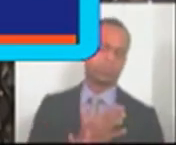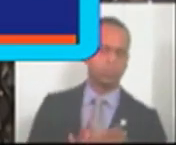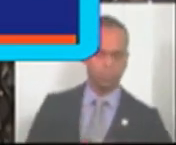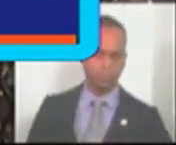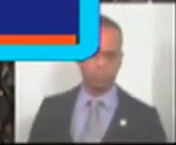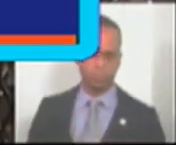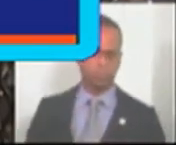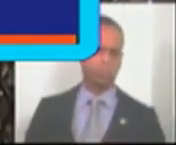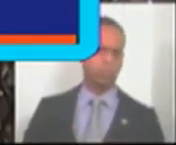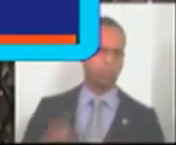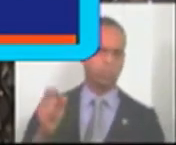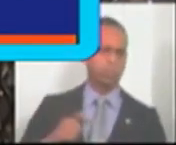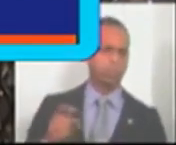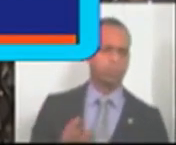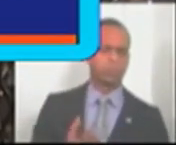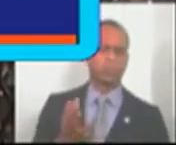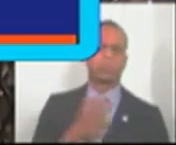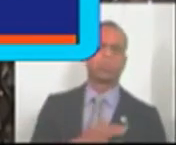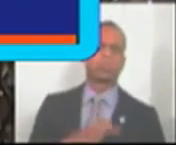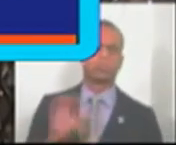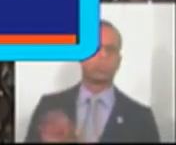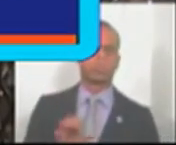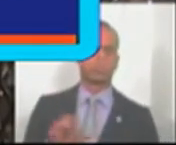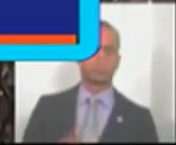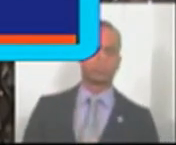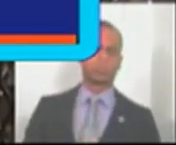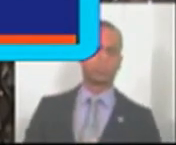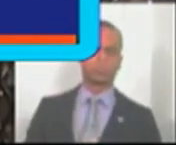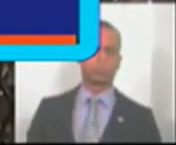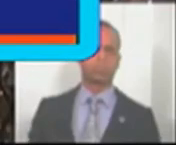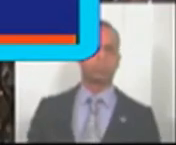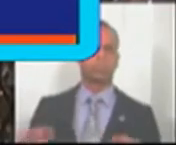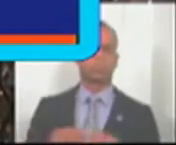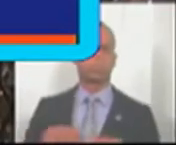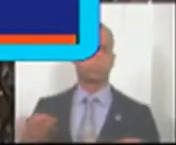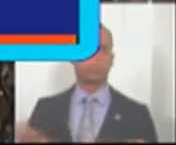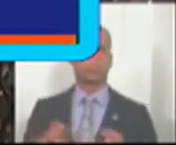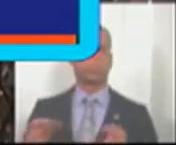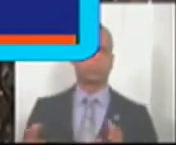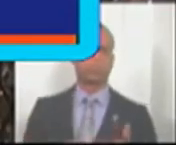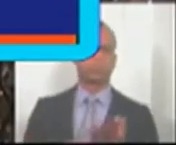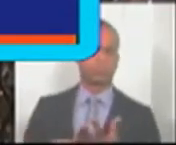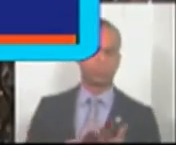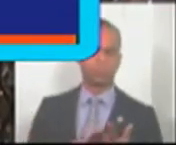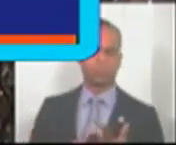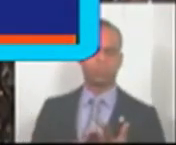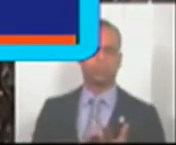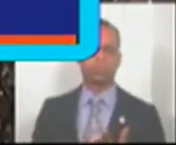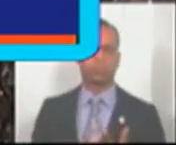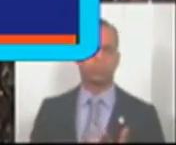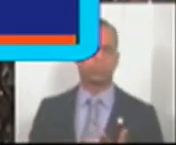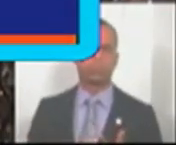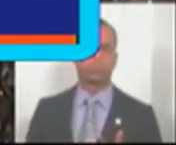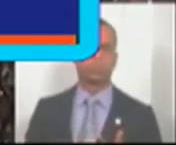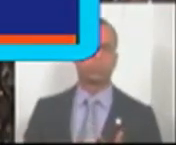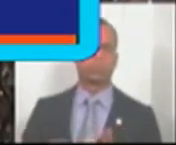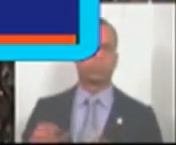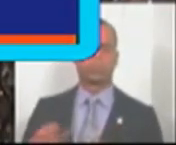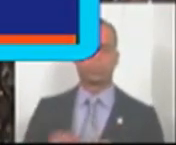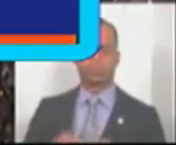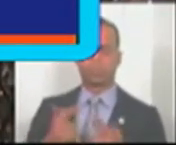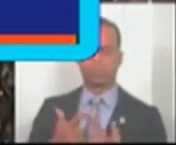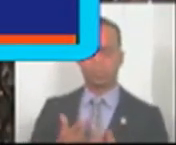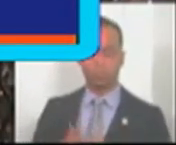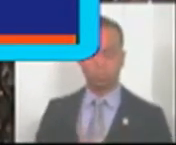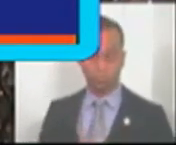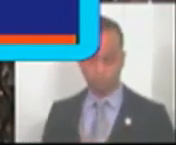que anticiparnos con más mecanismos de diálogo entre los sectores sociales. Y por